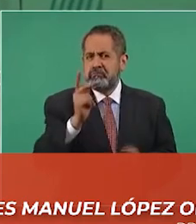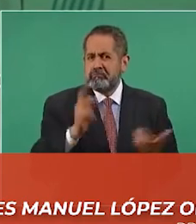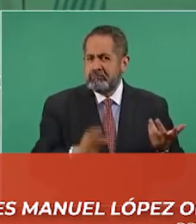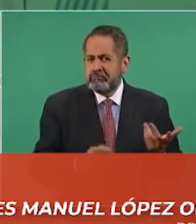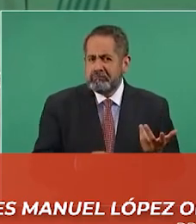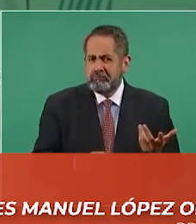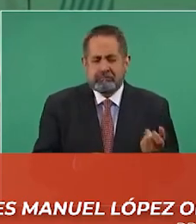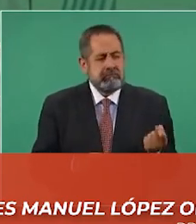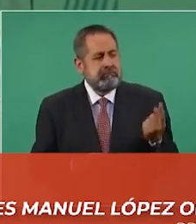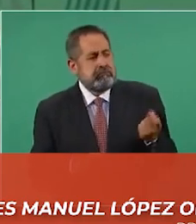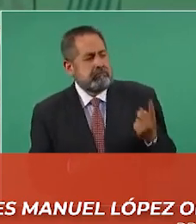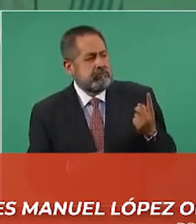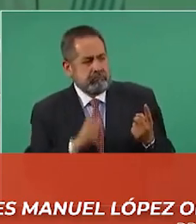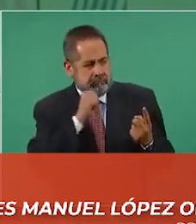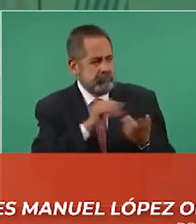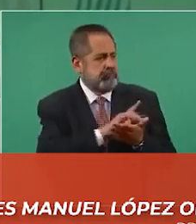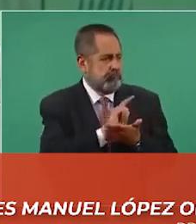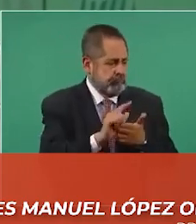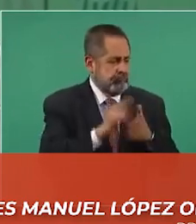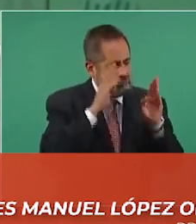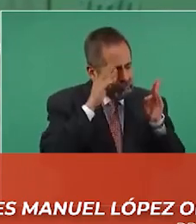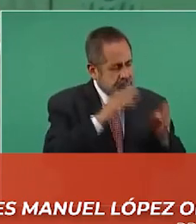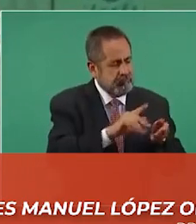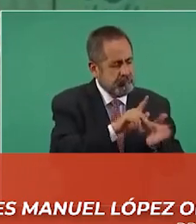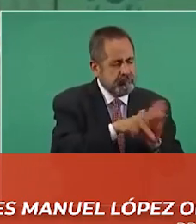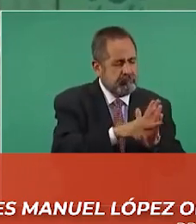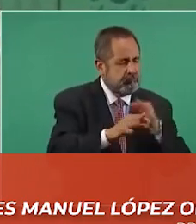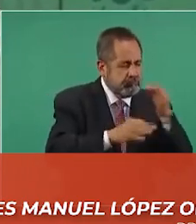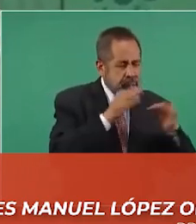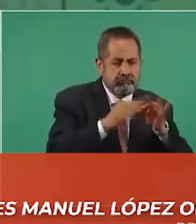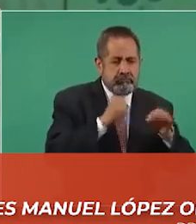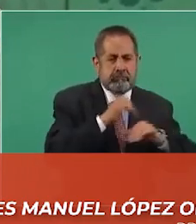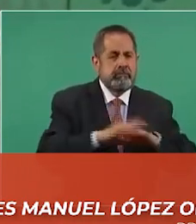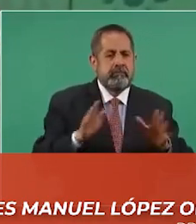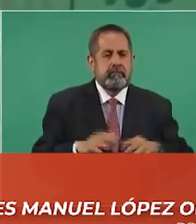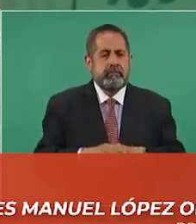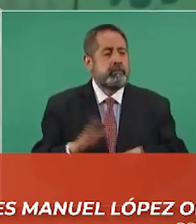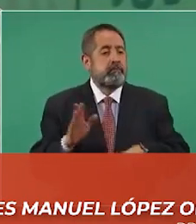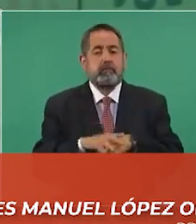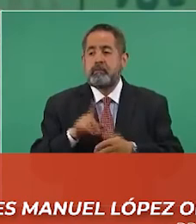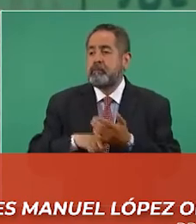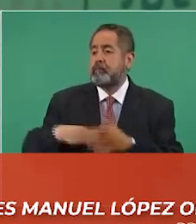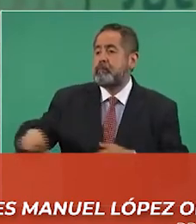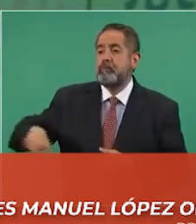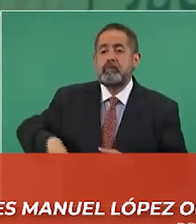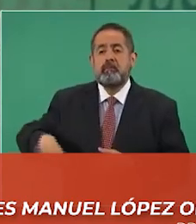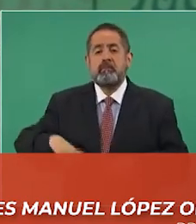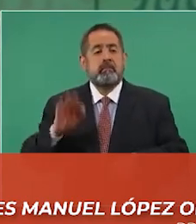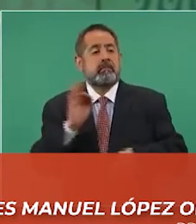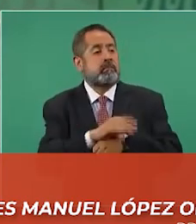que realizan o que realizaban al amparo del poder público.